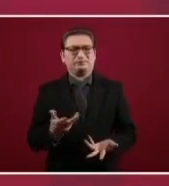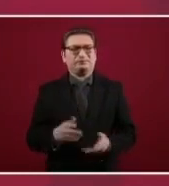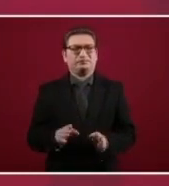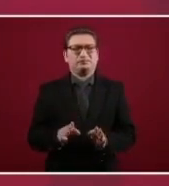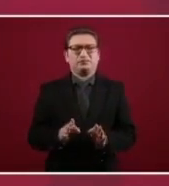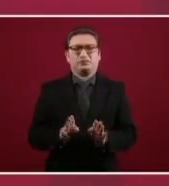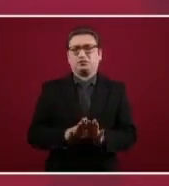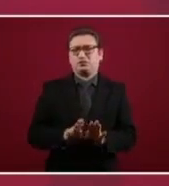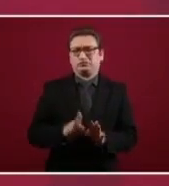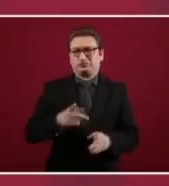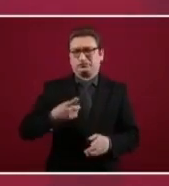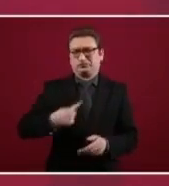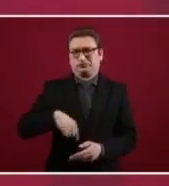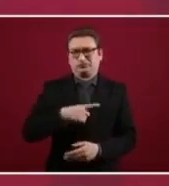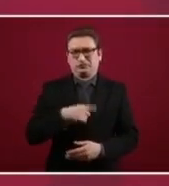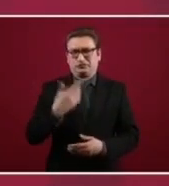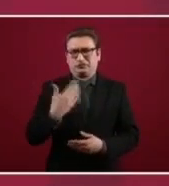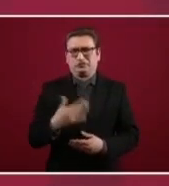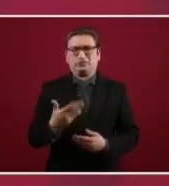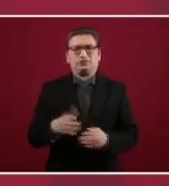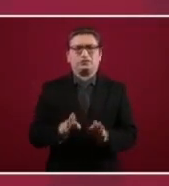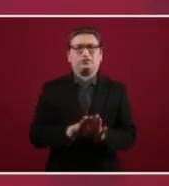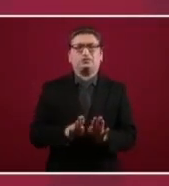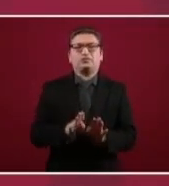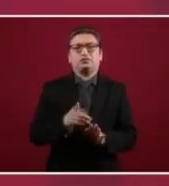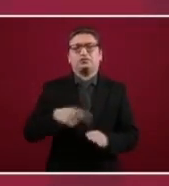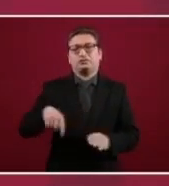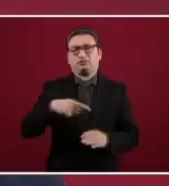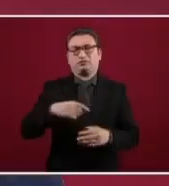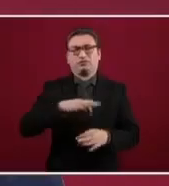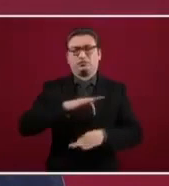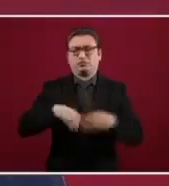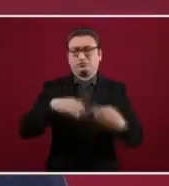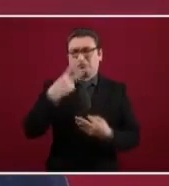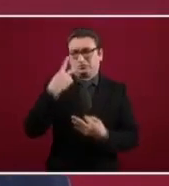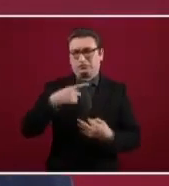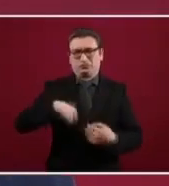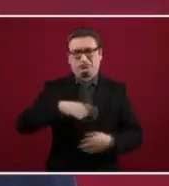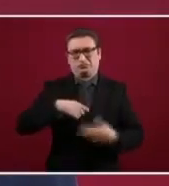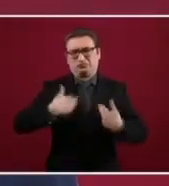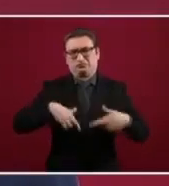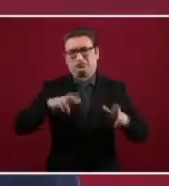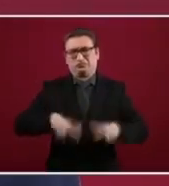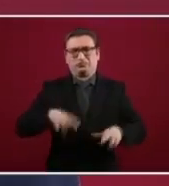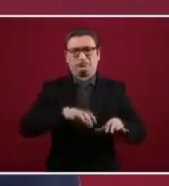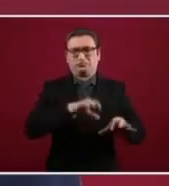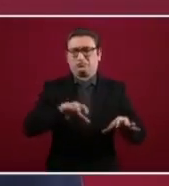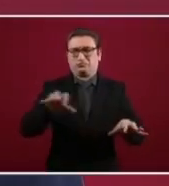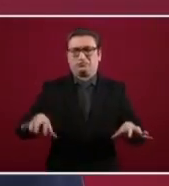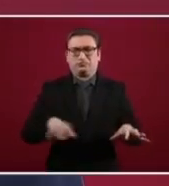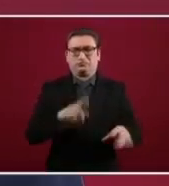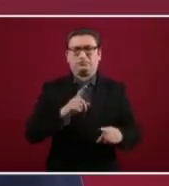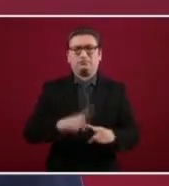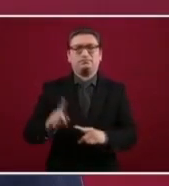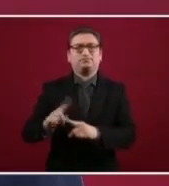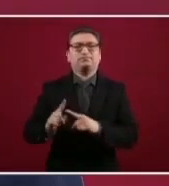nosotros representamos a todos los mexicanos a todos los sectores